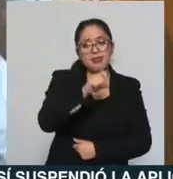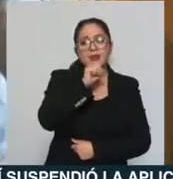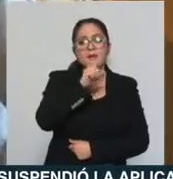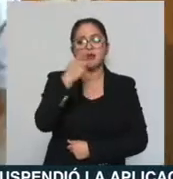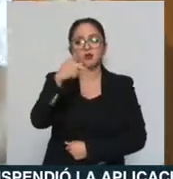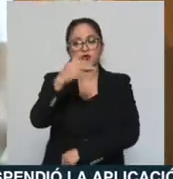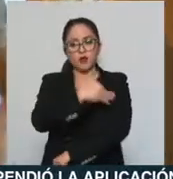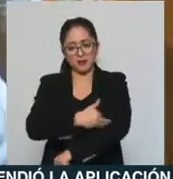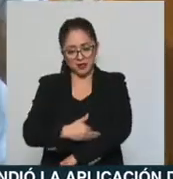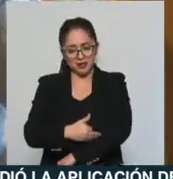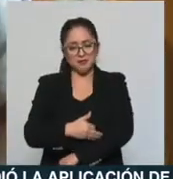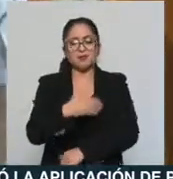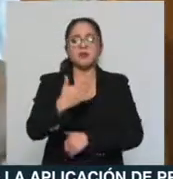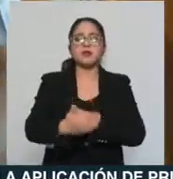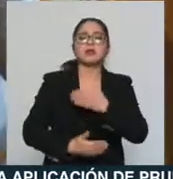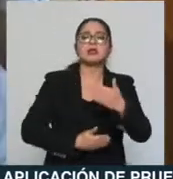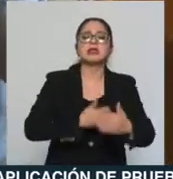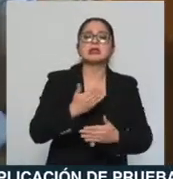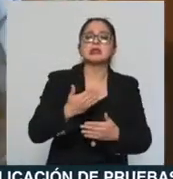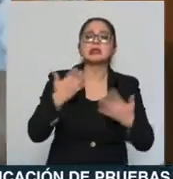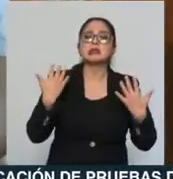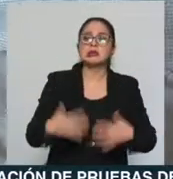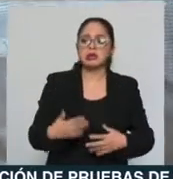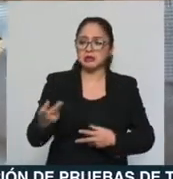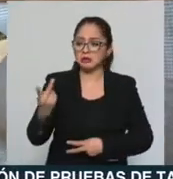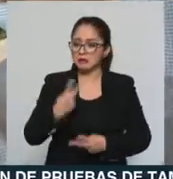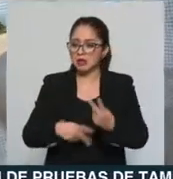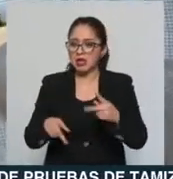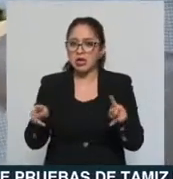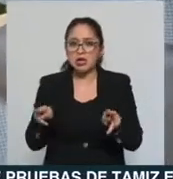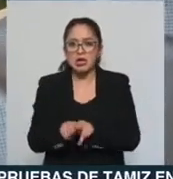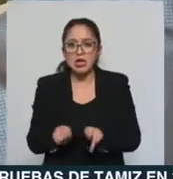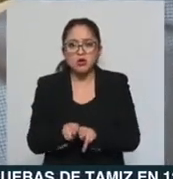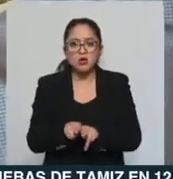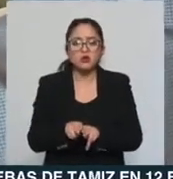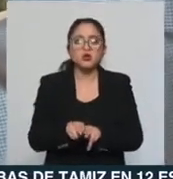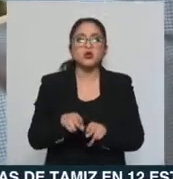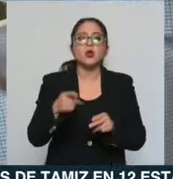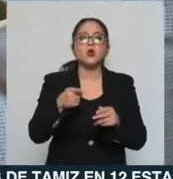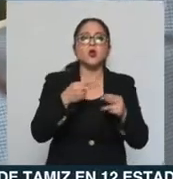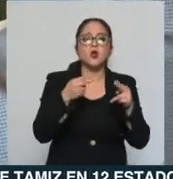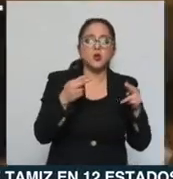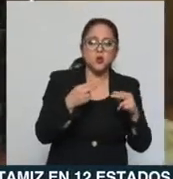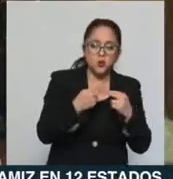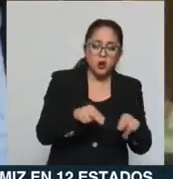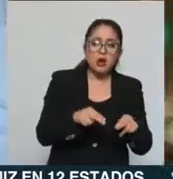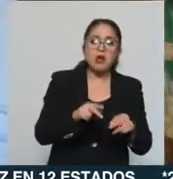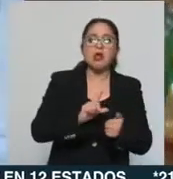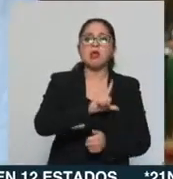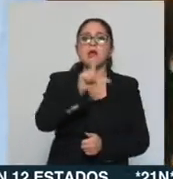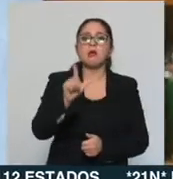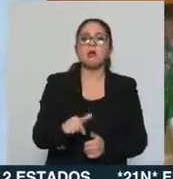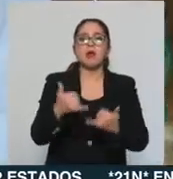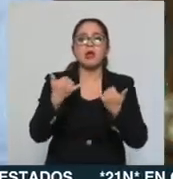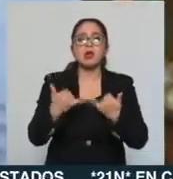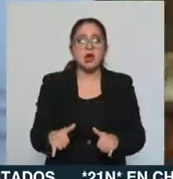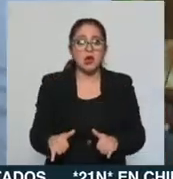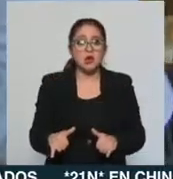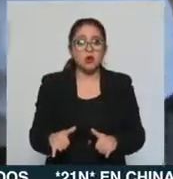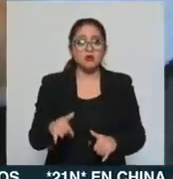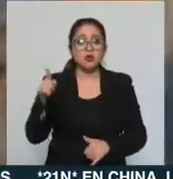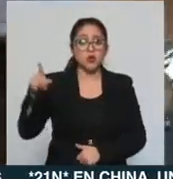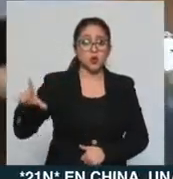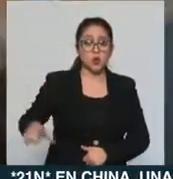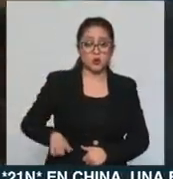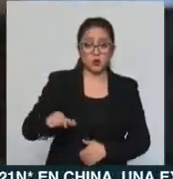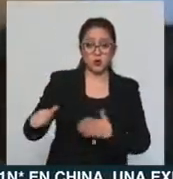comenzó a ser insuficiente cuando llegaron los nietos, las nueras y los yernos, por lo que la ayuda que el gobierno de la ciudad